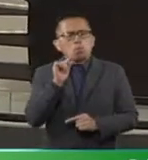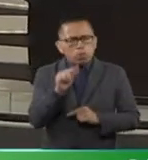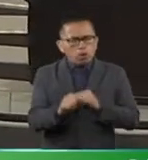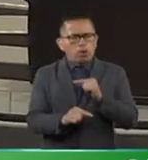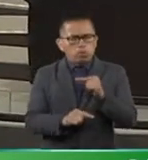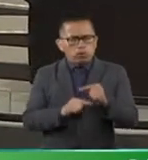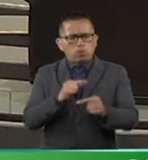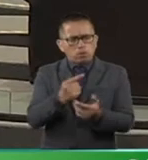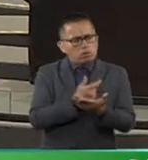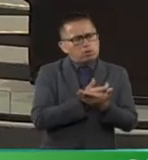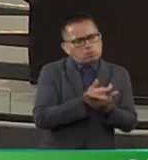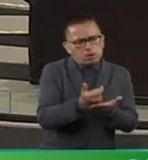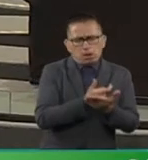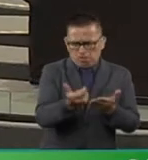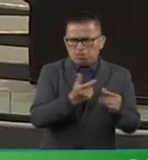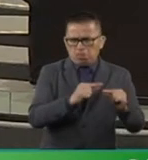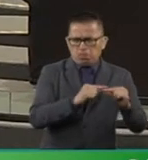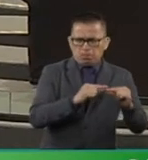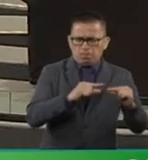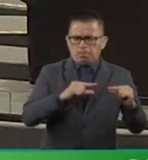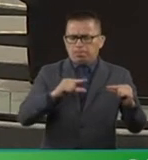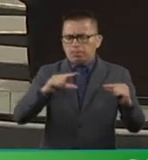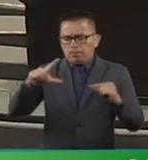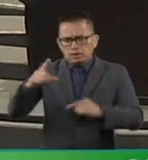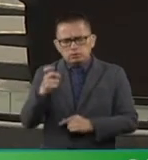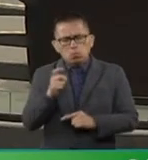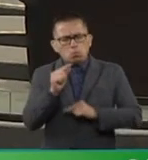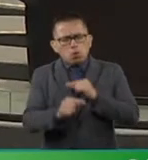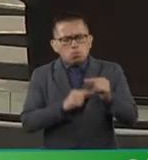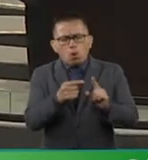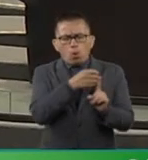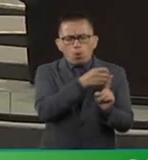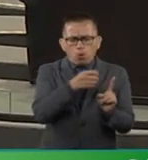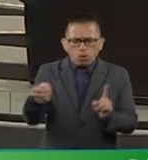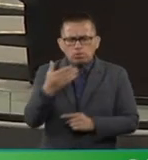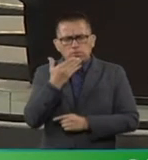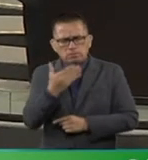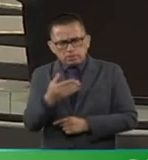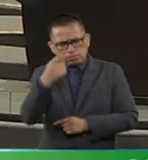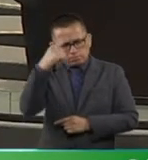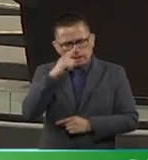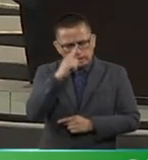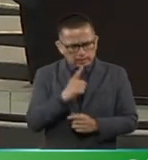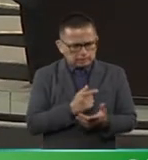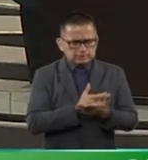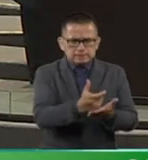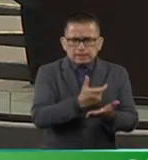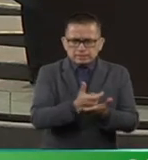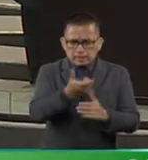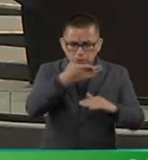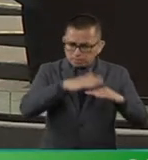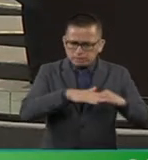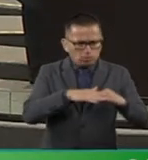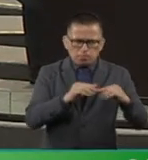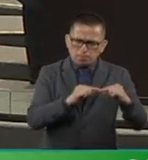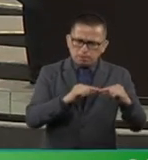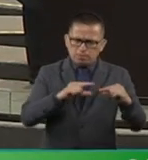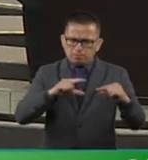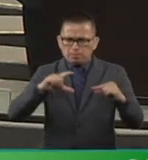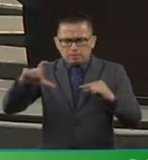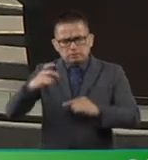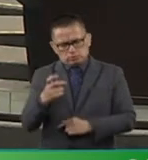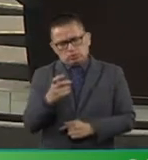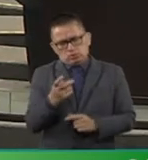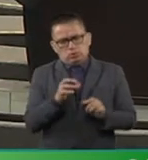proceso gradual, ordenado y en consenso para que se dieran los salarios mínimos, sus incrementos